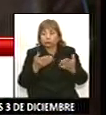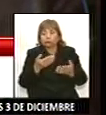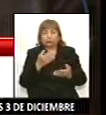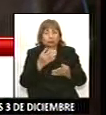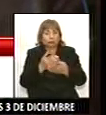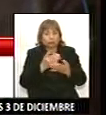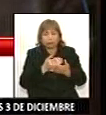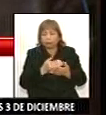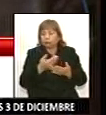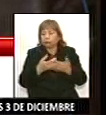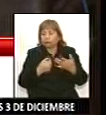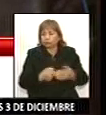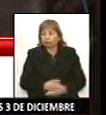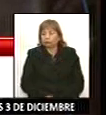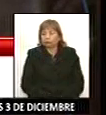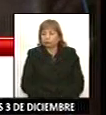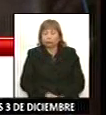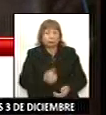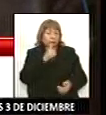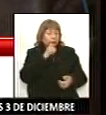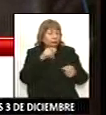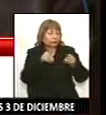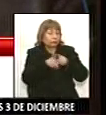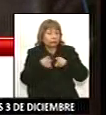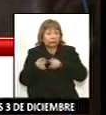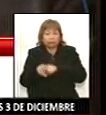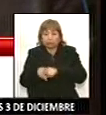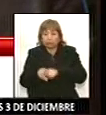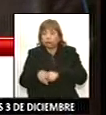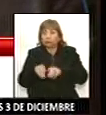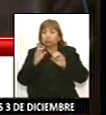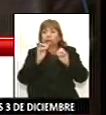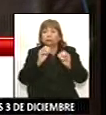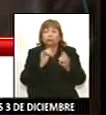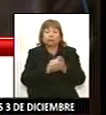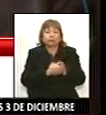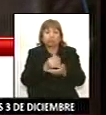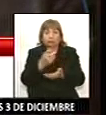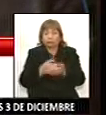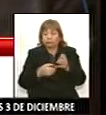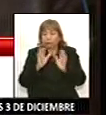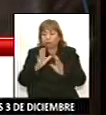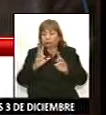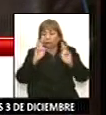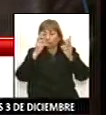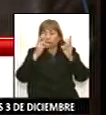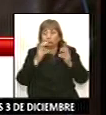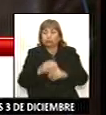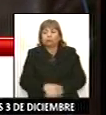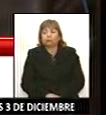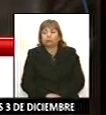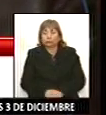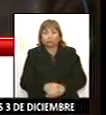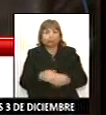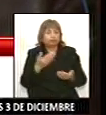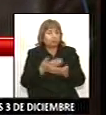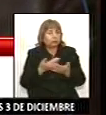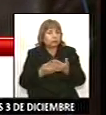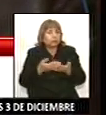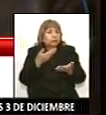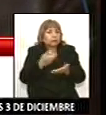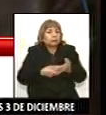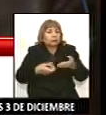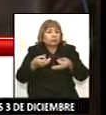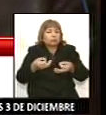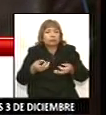a la presente disposición. Asimismo, las referidas entidades, mediante resolución de su titular, debe establecer los mecanismos para la rendición de cuentas de los